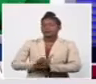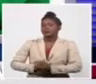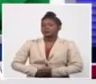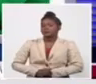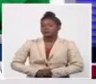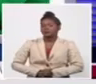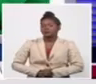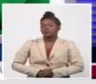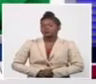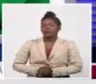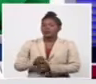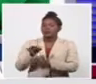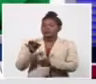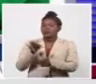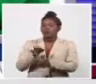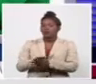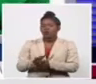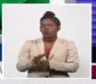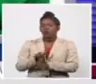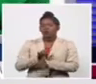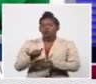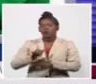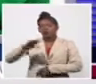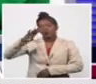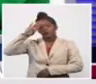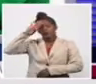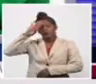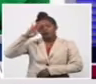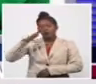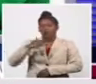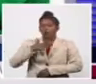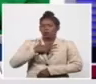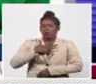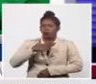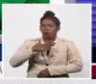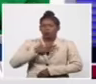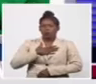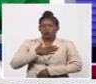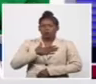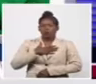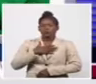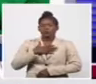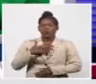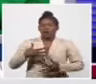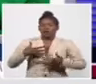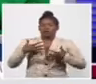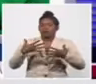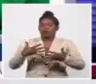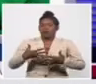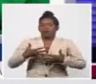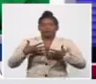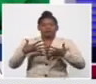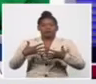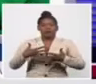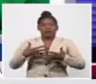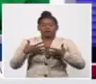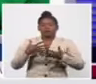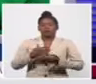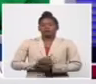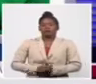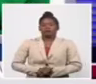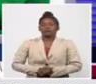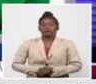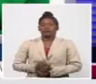comenzó con síntomas de fiebre, tos seca, falta de aire, se atendió,